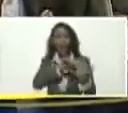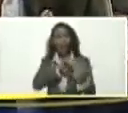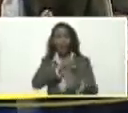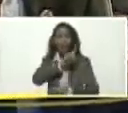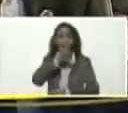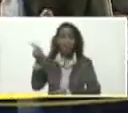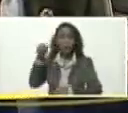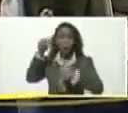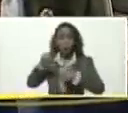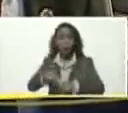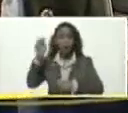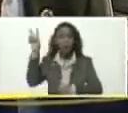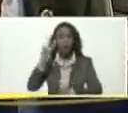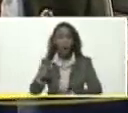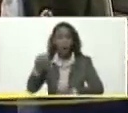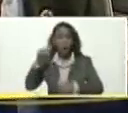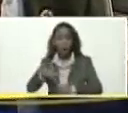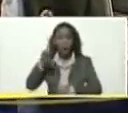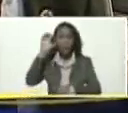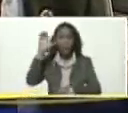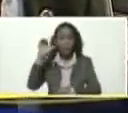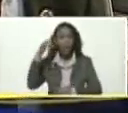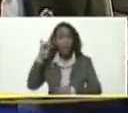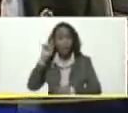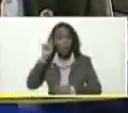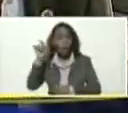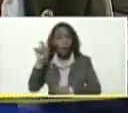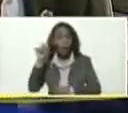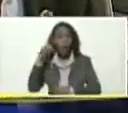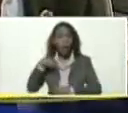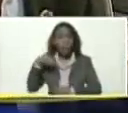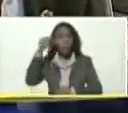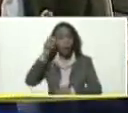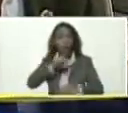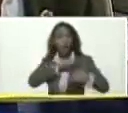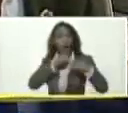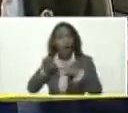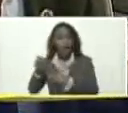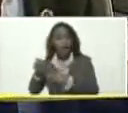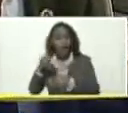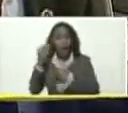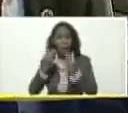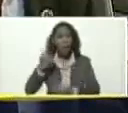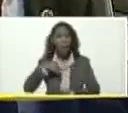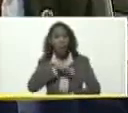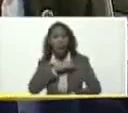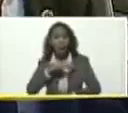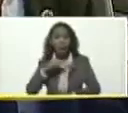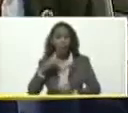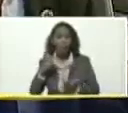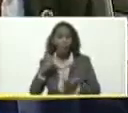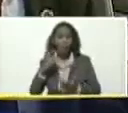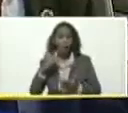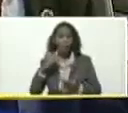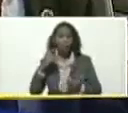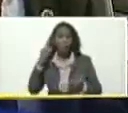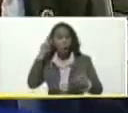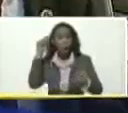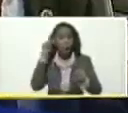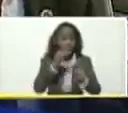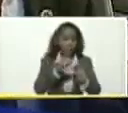hoy Vietnam sea el país que es? Y creo que ese es además nuestro reto